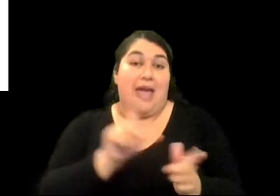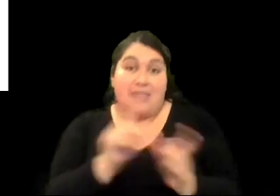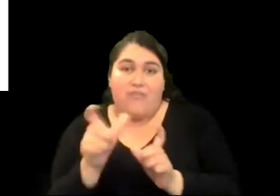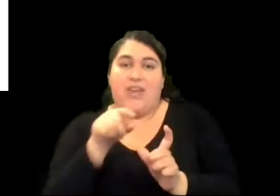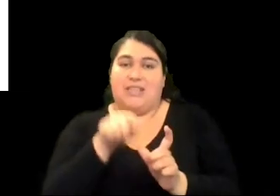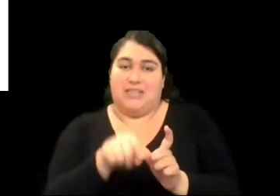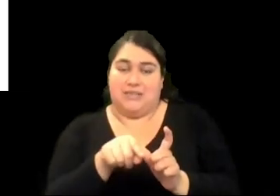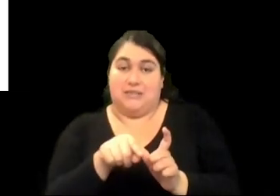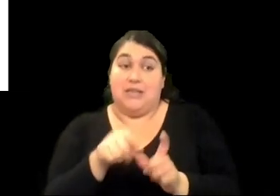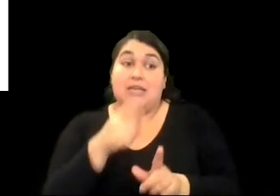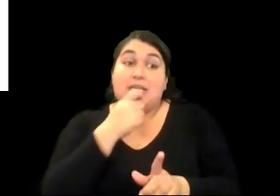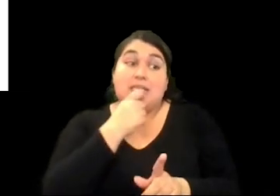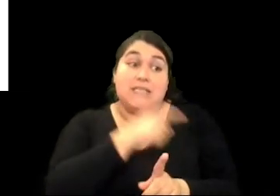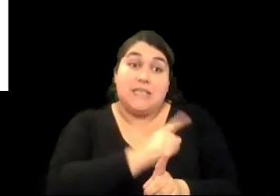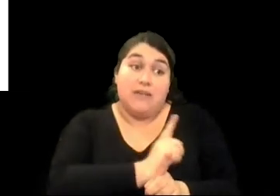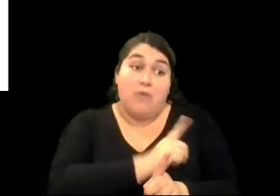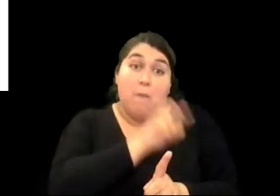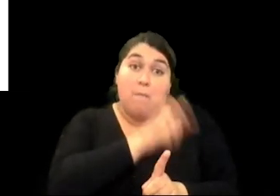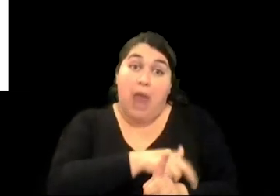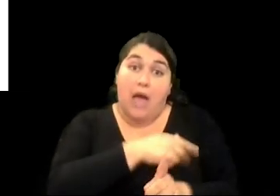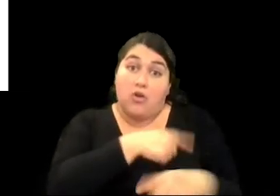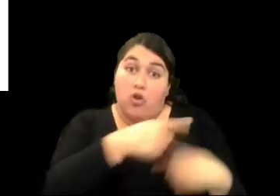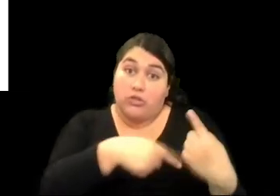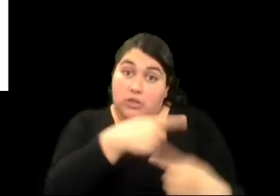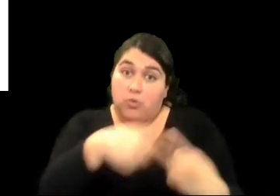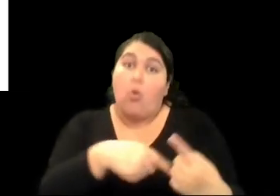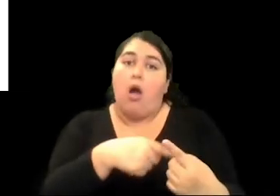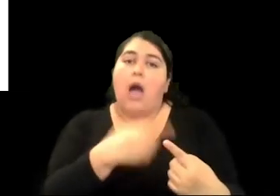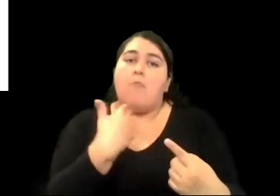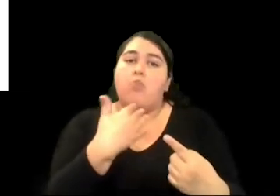estuviera vigente, le da la posibilidad de refinanciar.